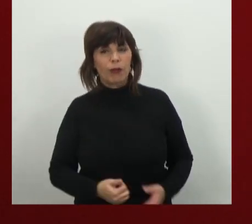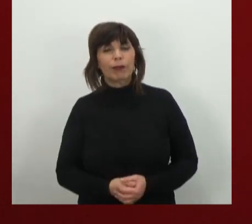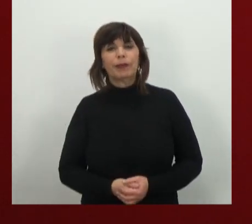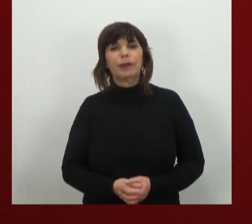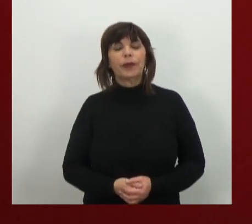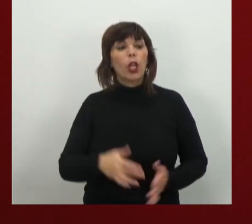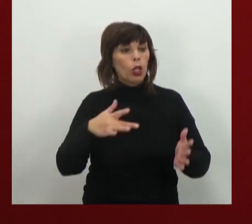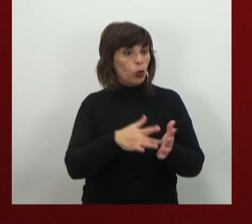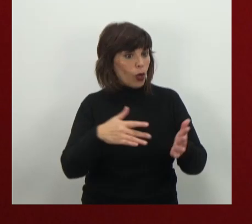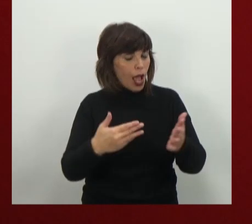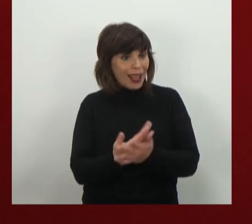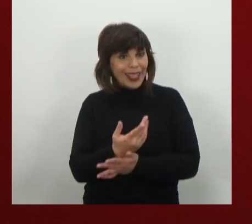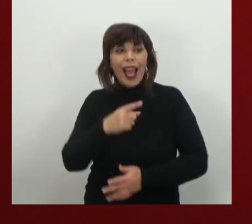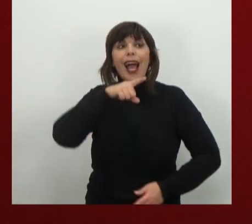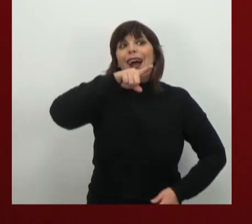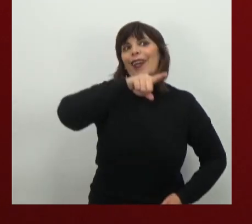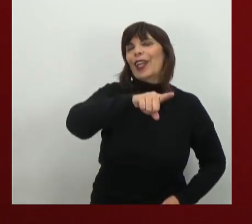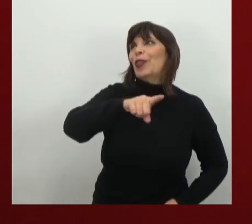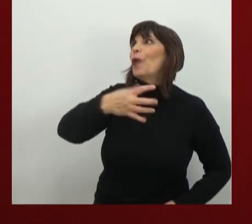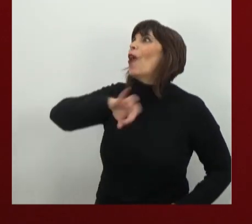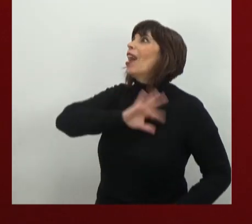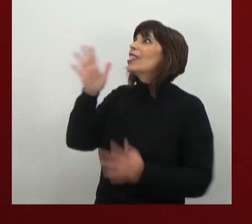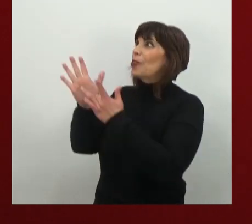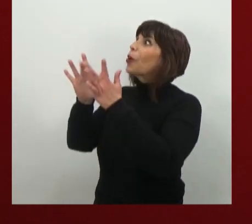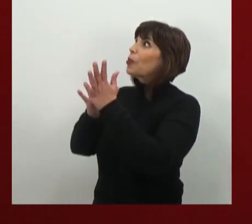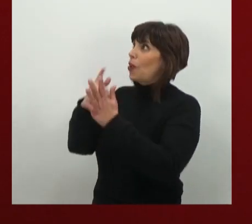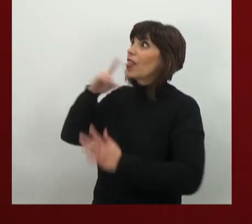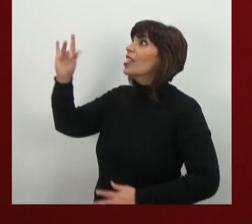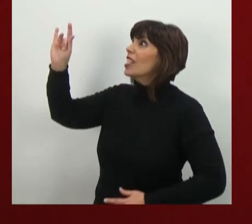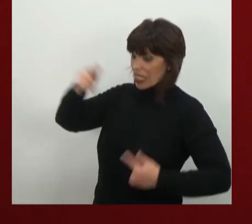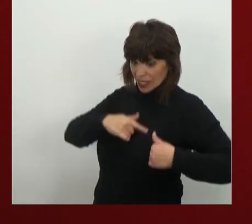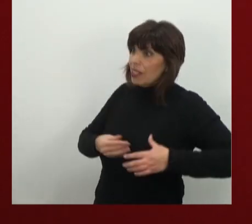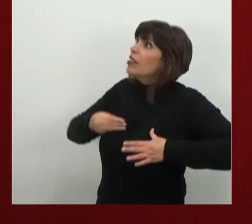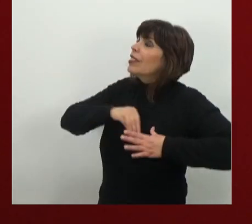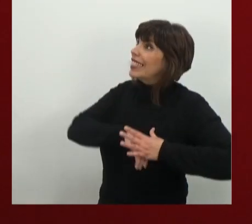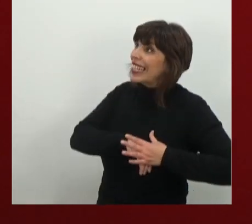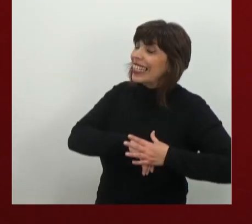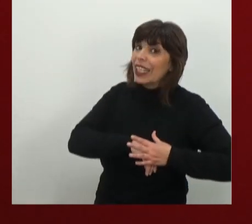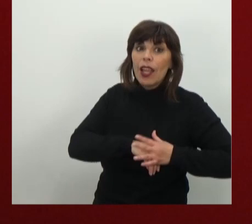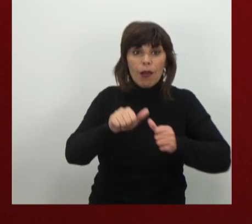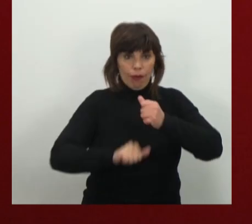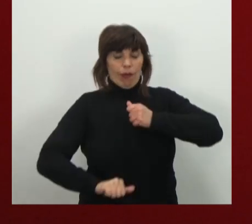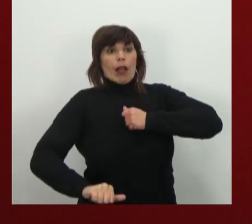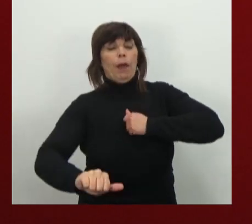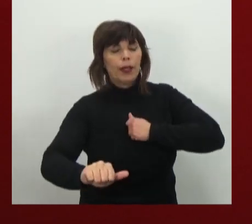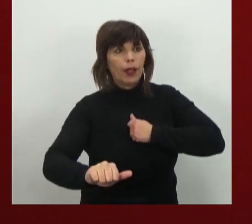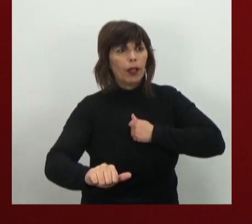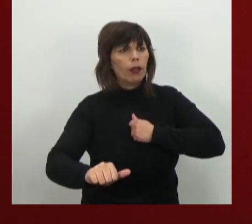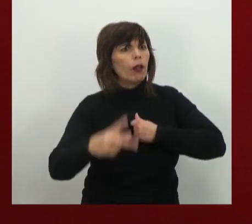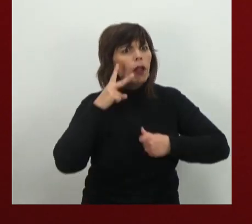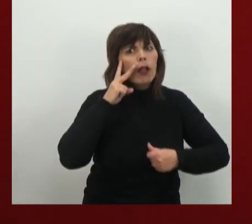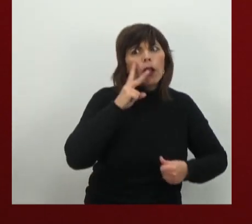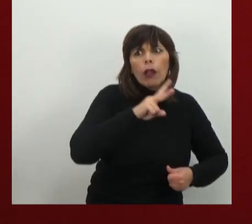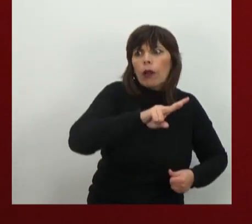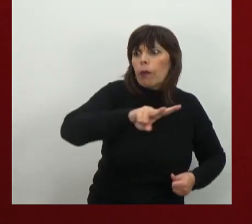de repente, pudiste ver de una forma que anteriormente no podías ver.